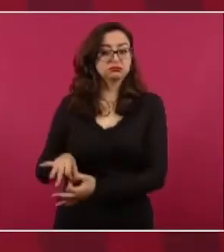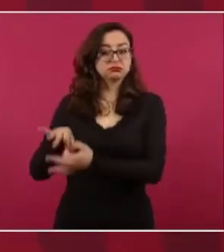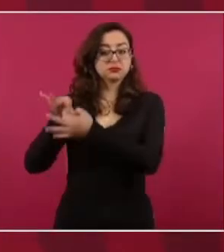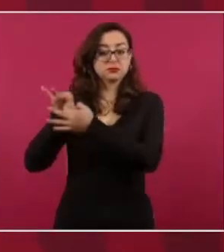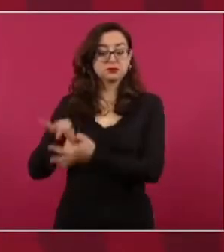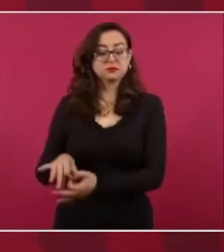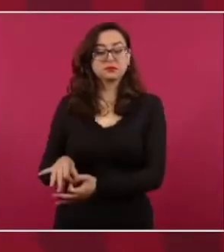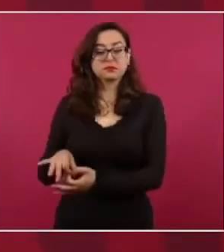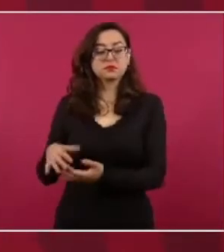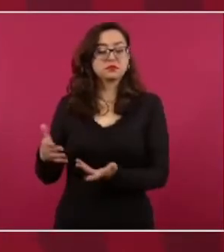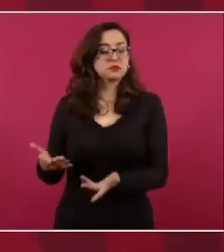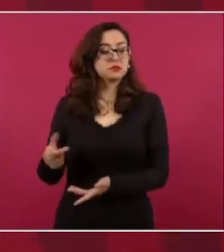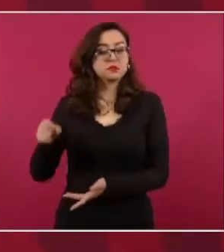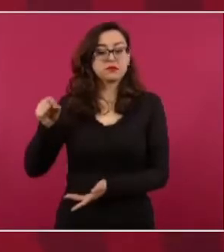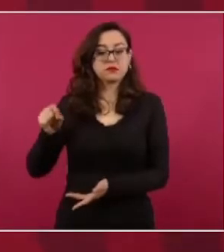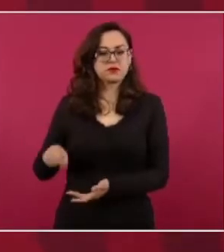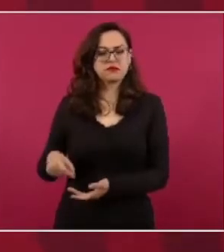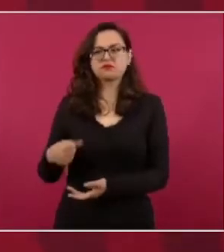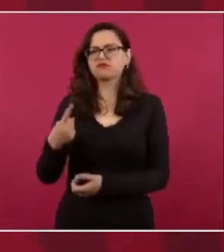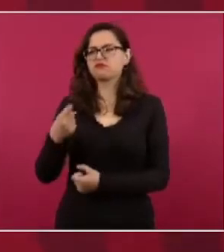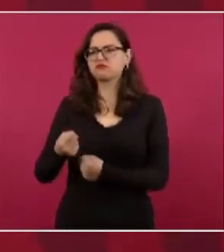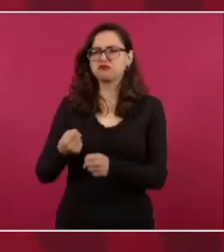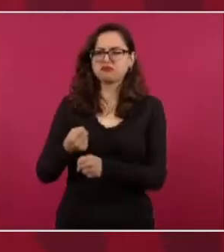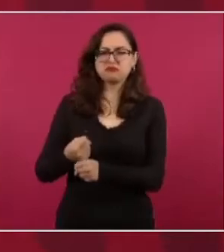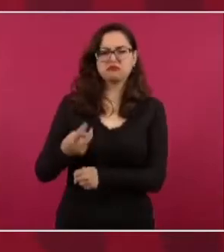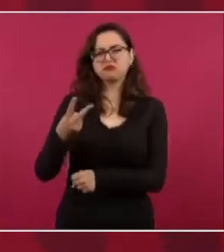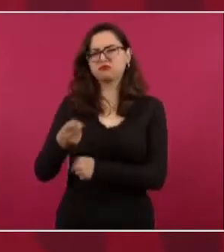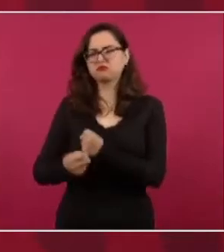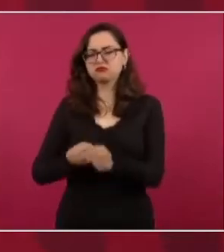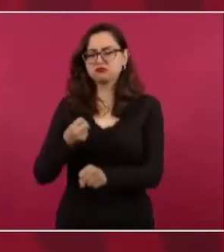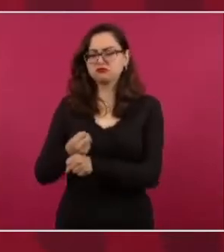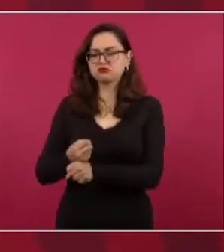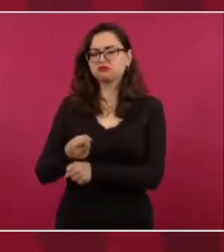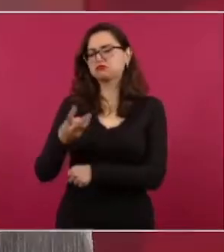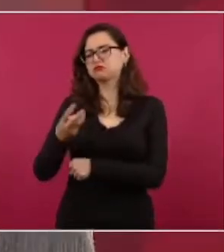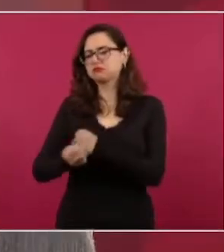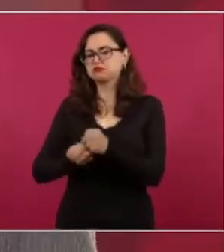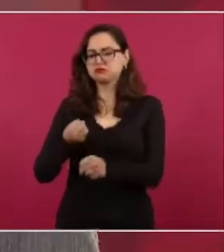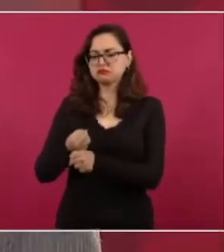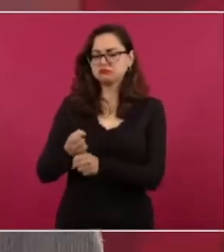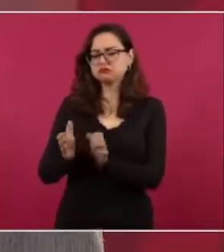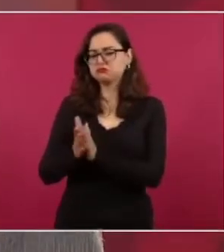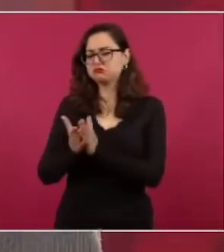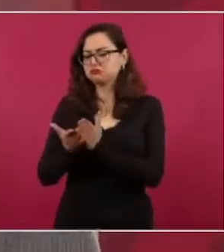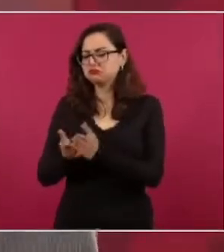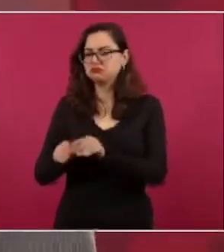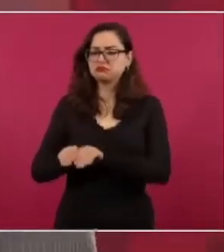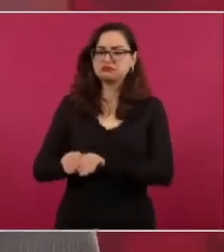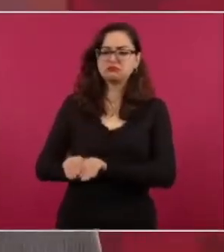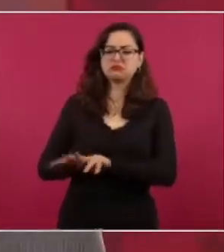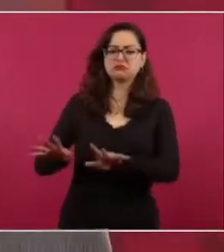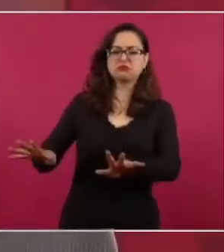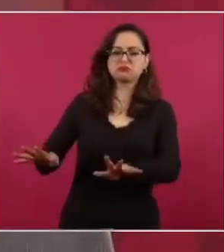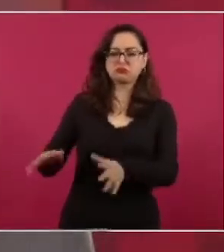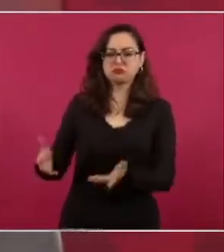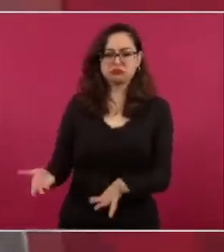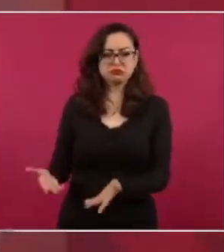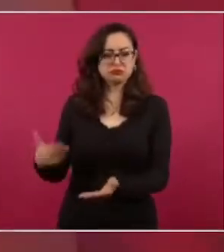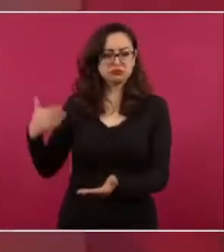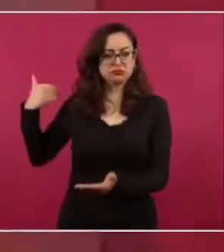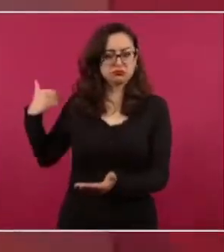un libro cada año, cada 2 años, cada 3 años, y ahí voy